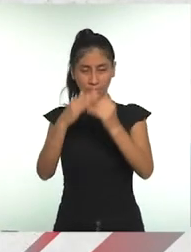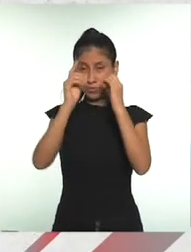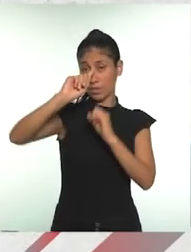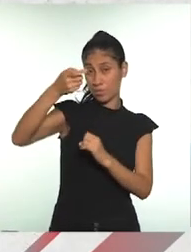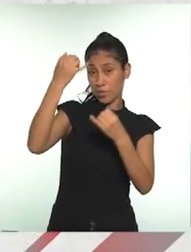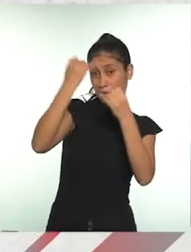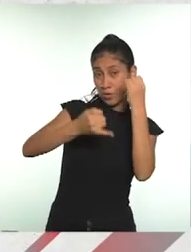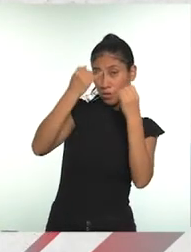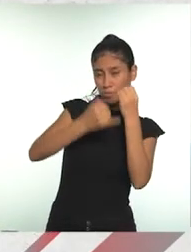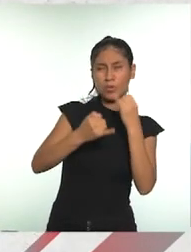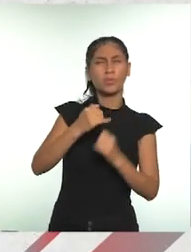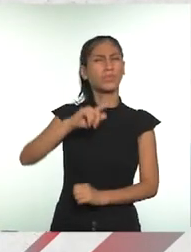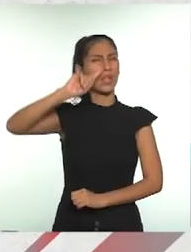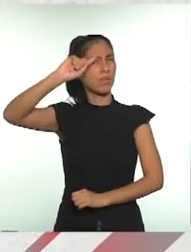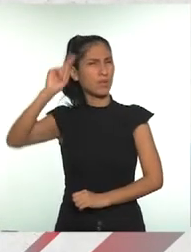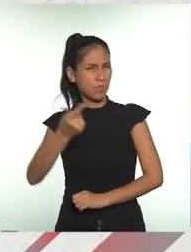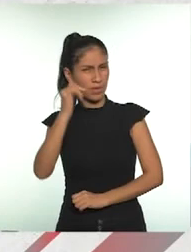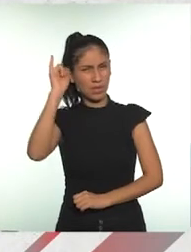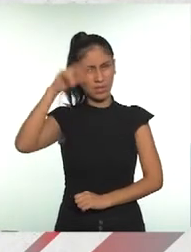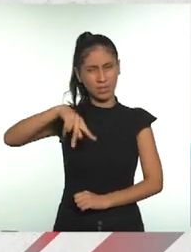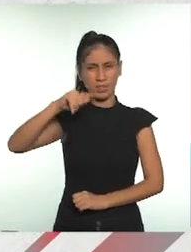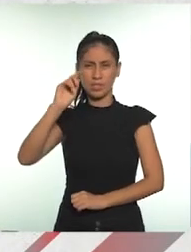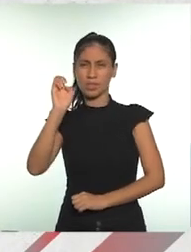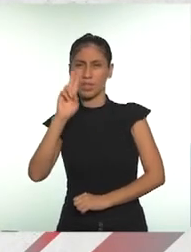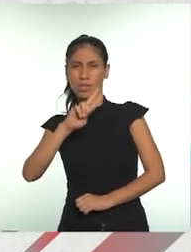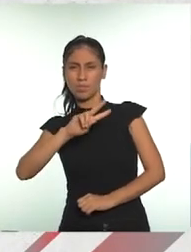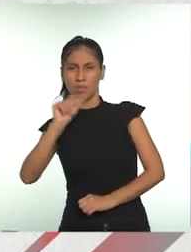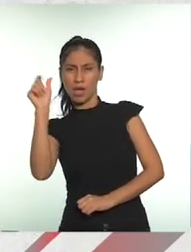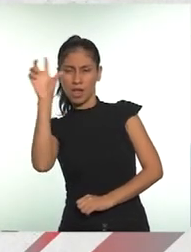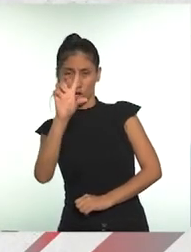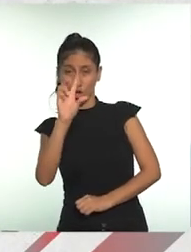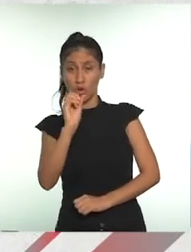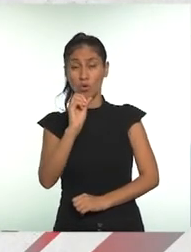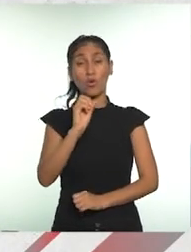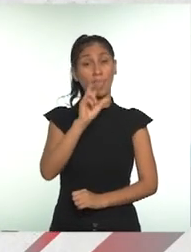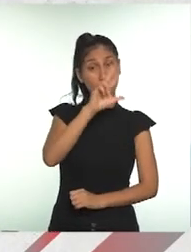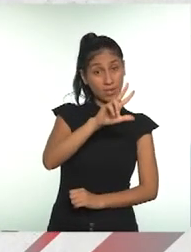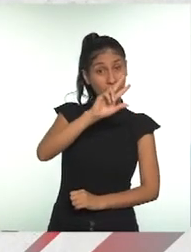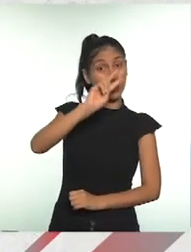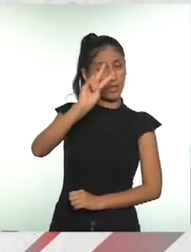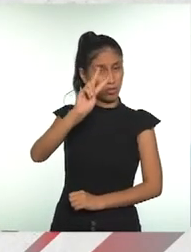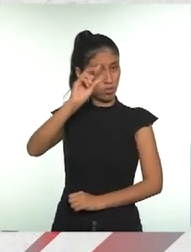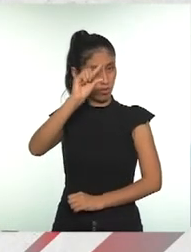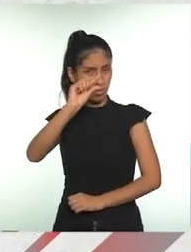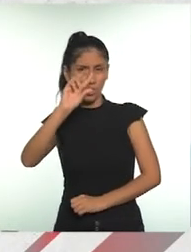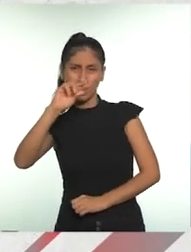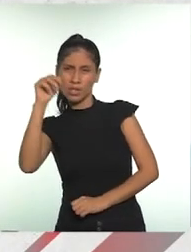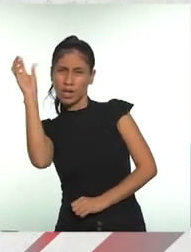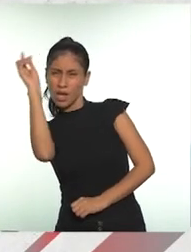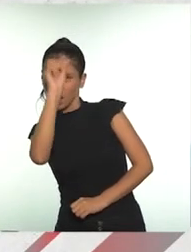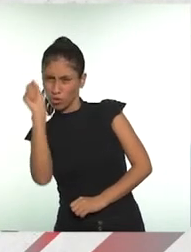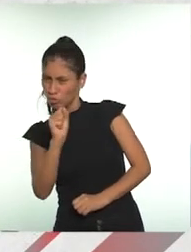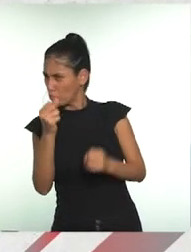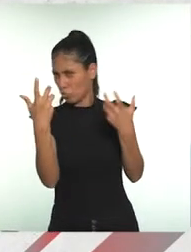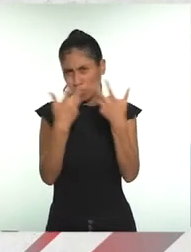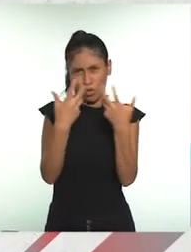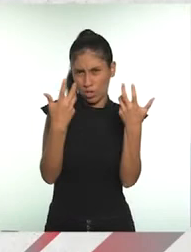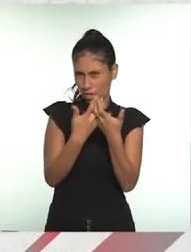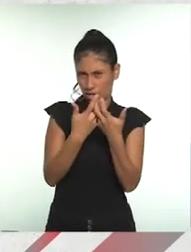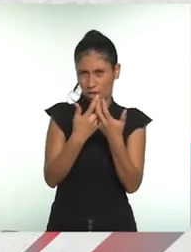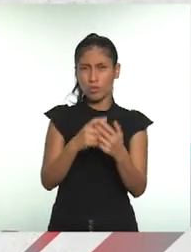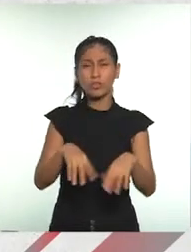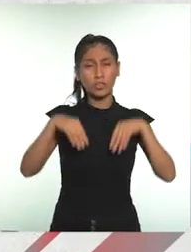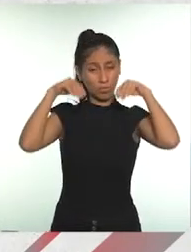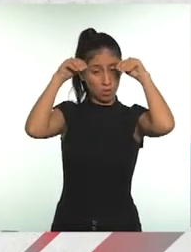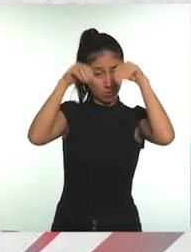último intervalo. En el primer intervalo, como ya se vio, el valor 32 grados Celsius no está considerado, entonces